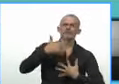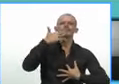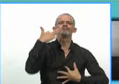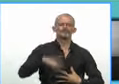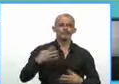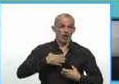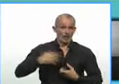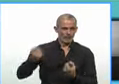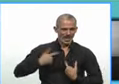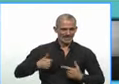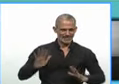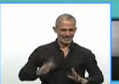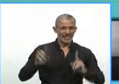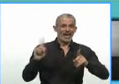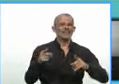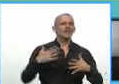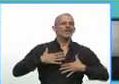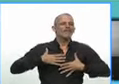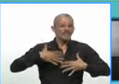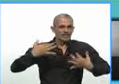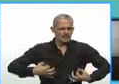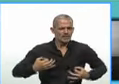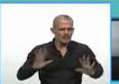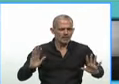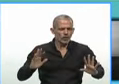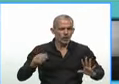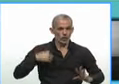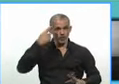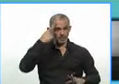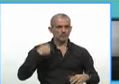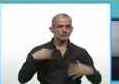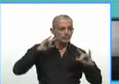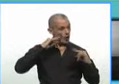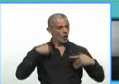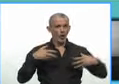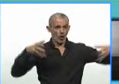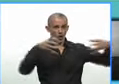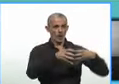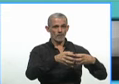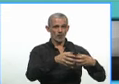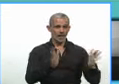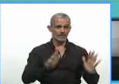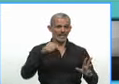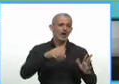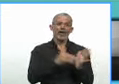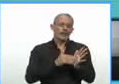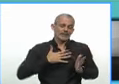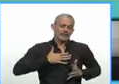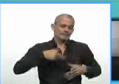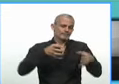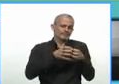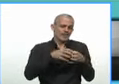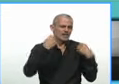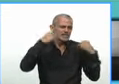da confianza, al igual que la parte física. Creo que nos estamos sintiendo cómodas y bueno, nada, ahora depende de nosotras